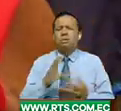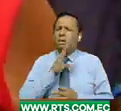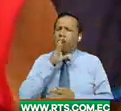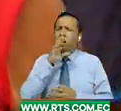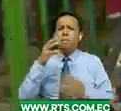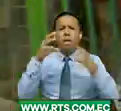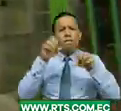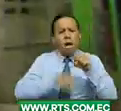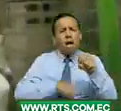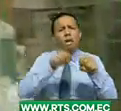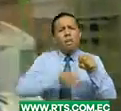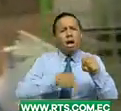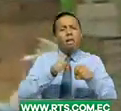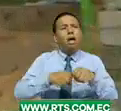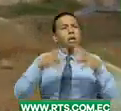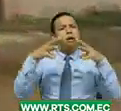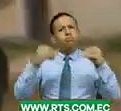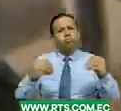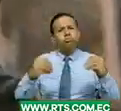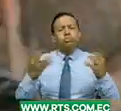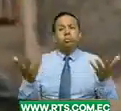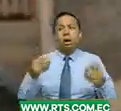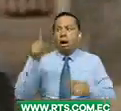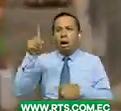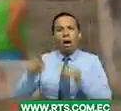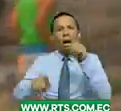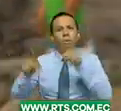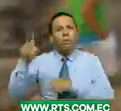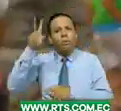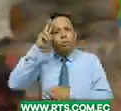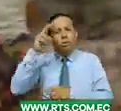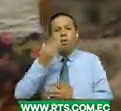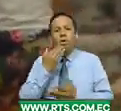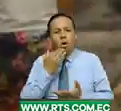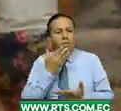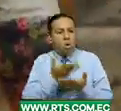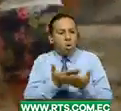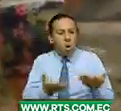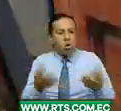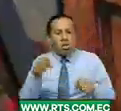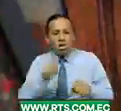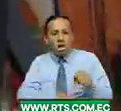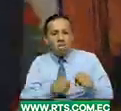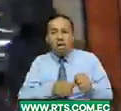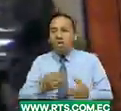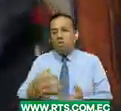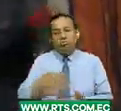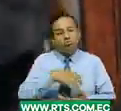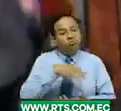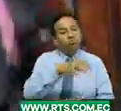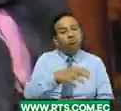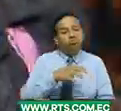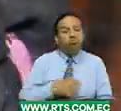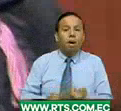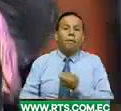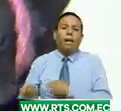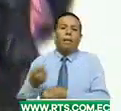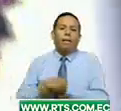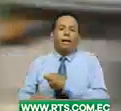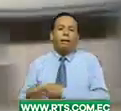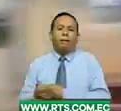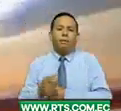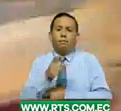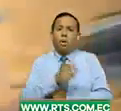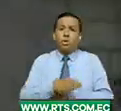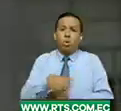recogiendo para arreglar. Otros se dedicaron a llevarse los escombros para venderlo como chatarra, mientras que los damnificados solo esperan que alguna